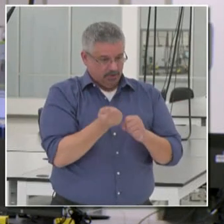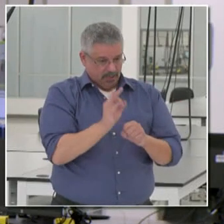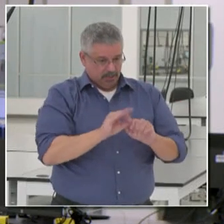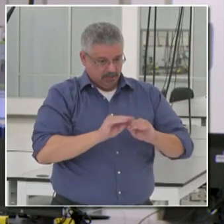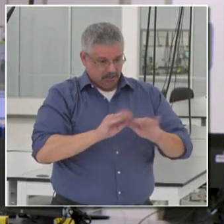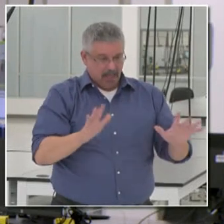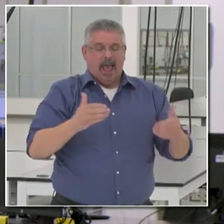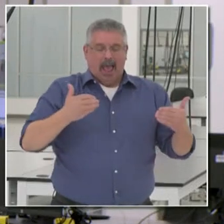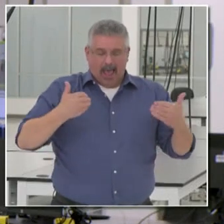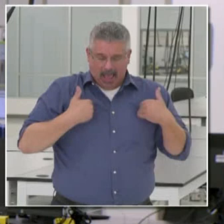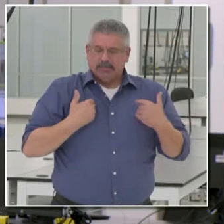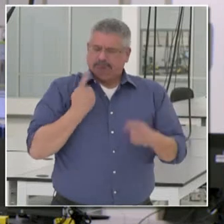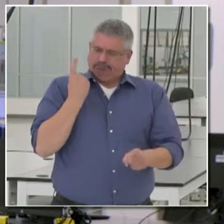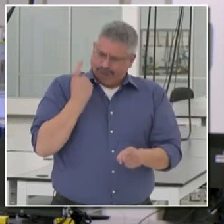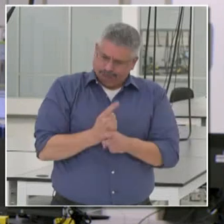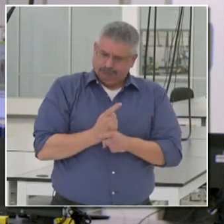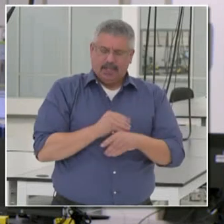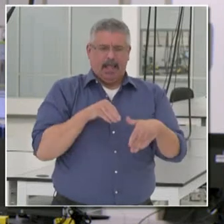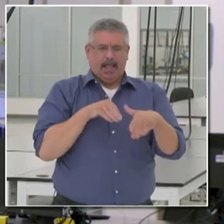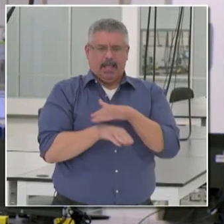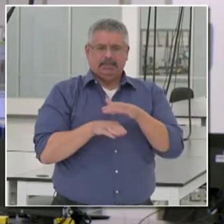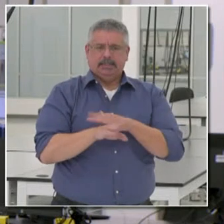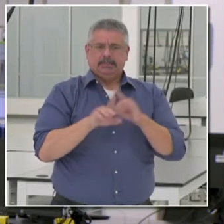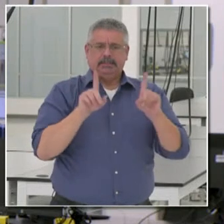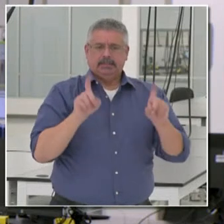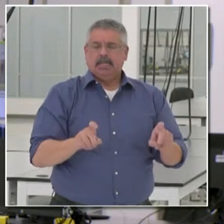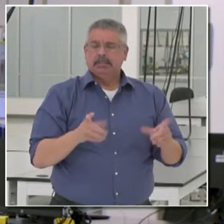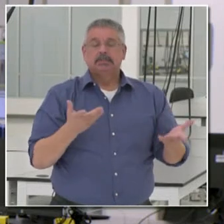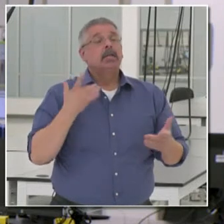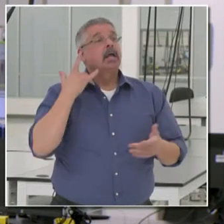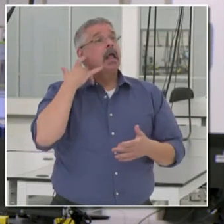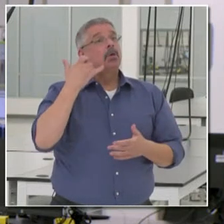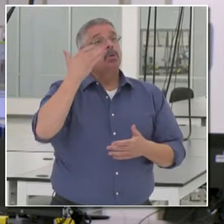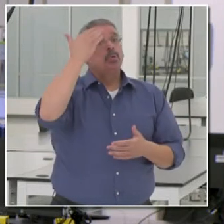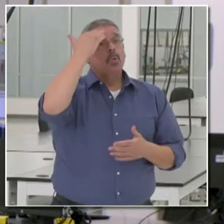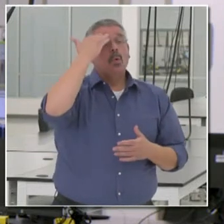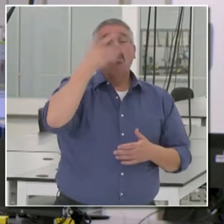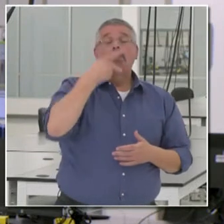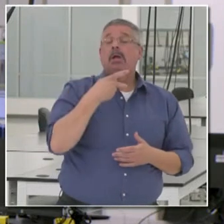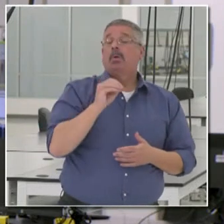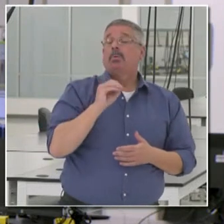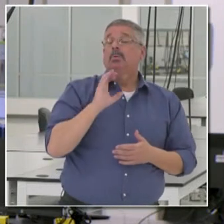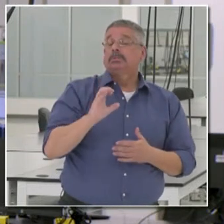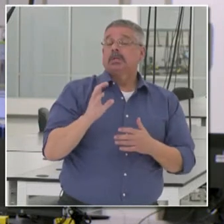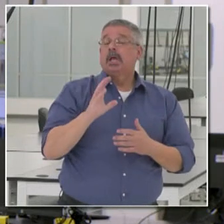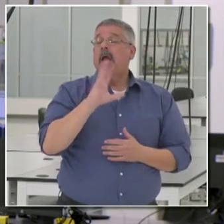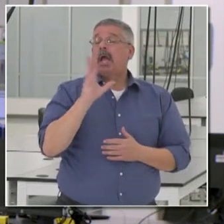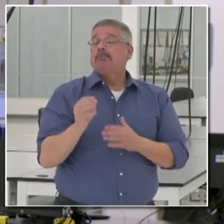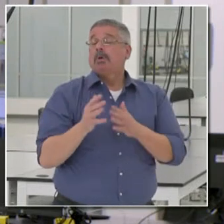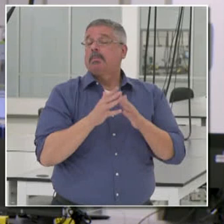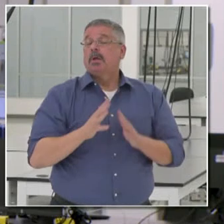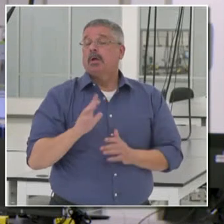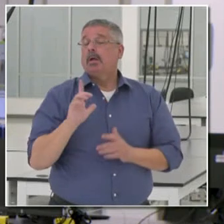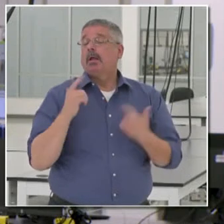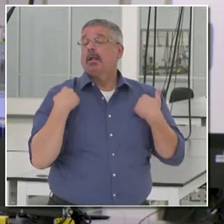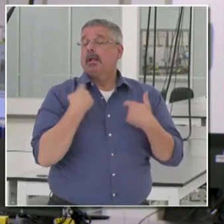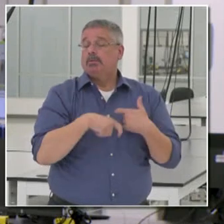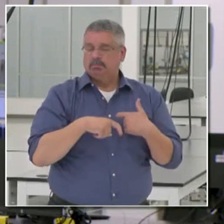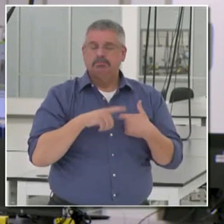pandemia podrá tener acceso a buenas pruebas en california sabemos personas minorías